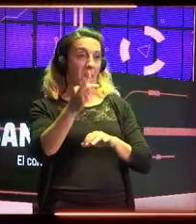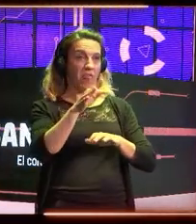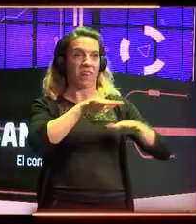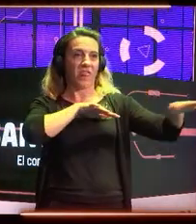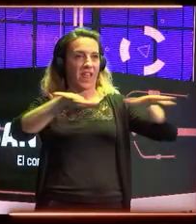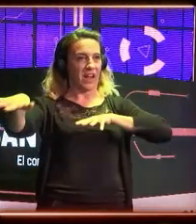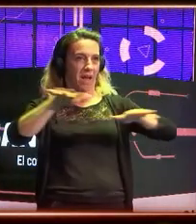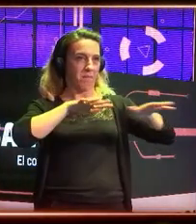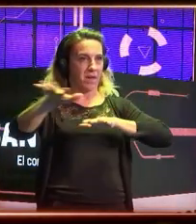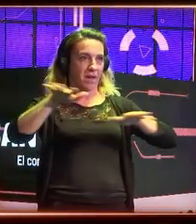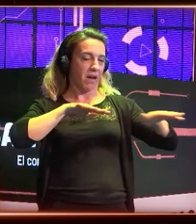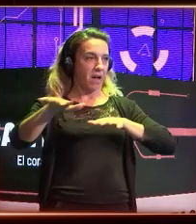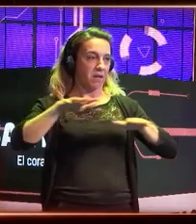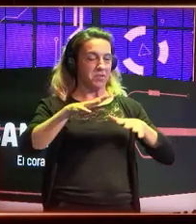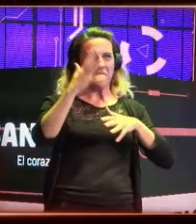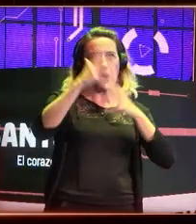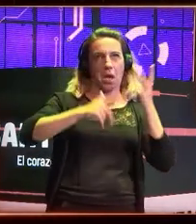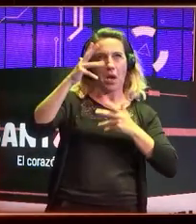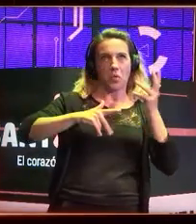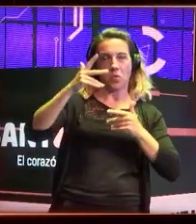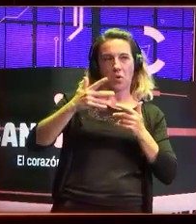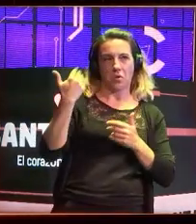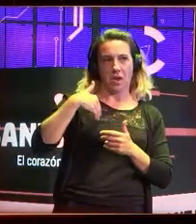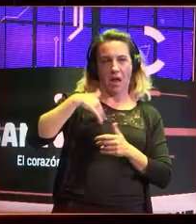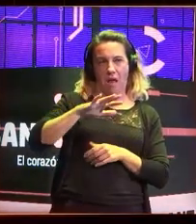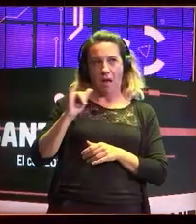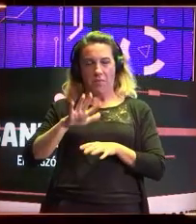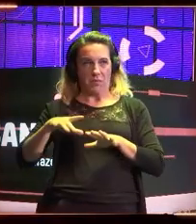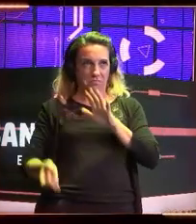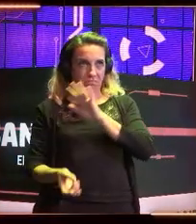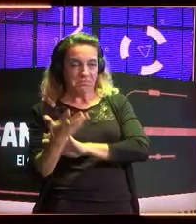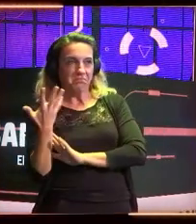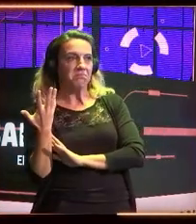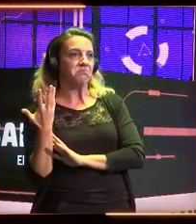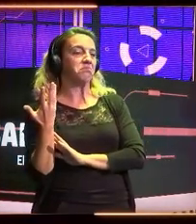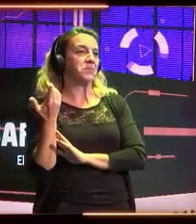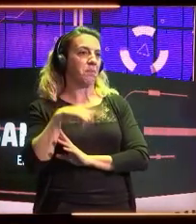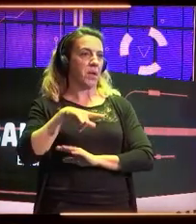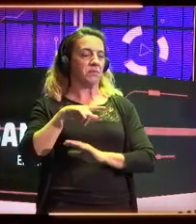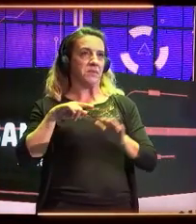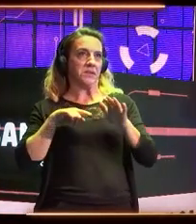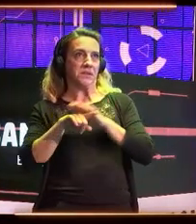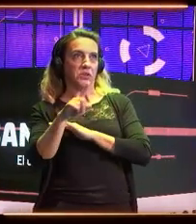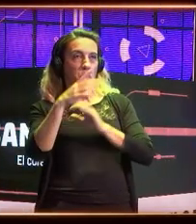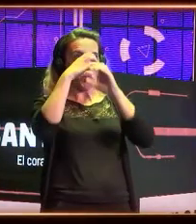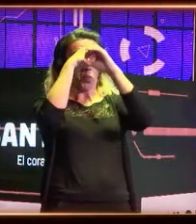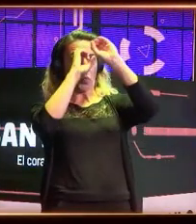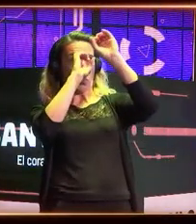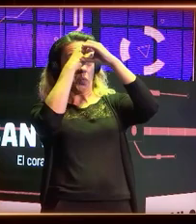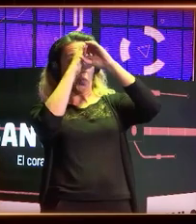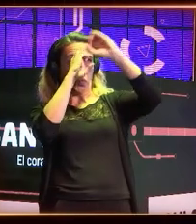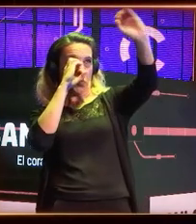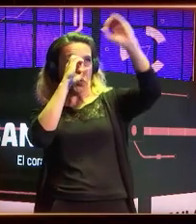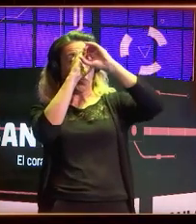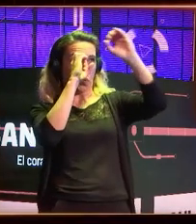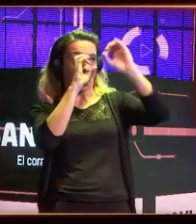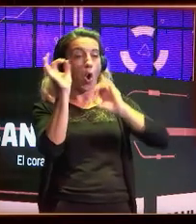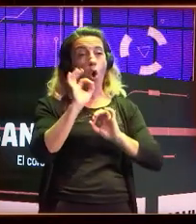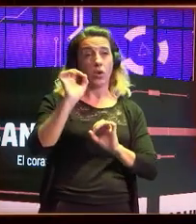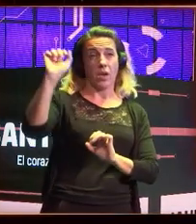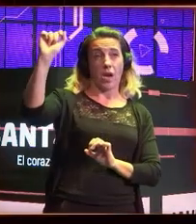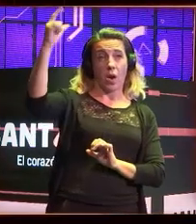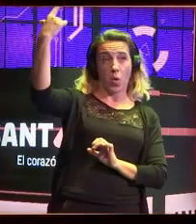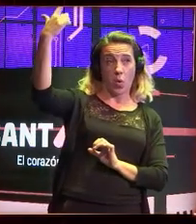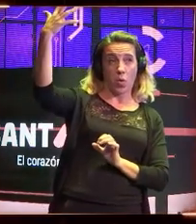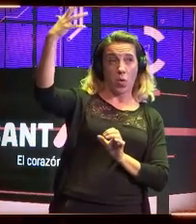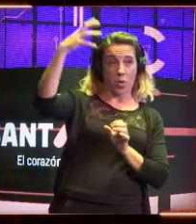necesitaba el cálculo pero el cálculo no existía Así que lo inventó eh entre otras cosas también desarrolló un nuevo tipo de telescopio o esto de que la luz entra en